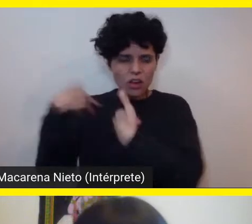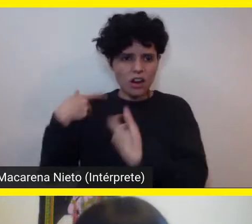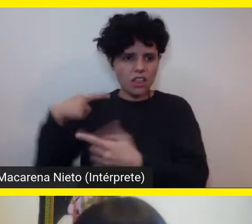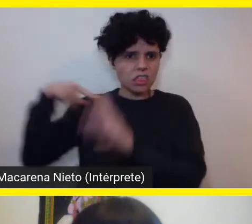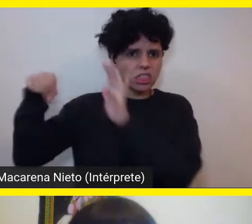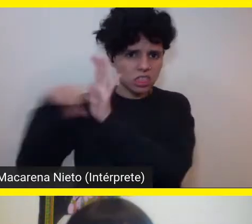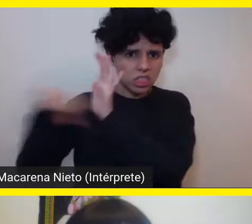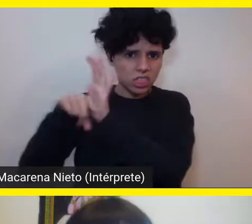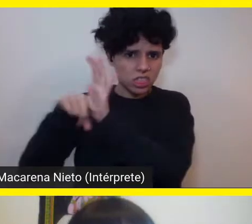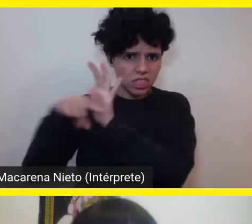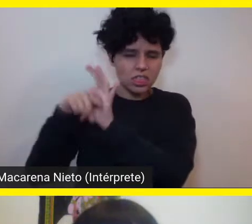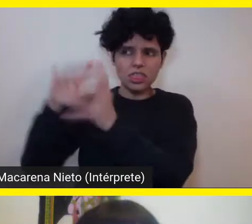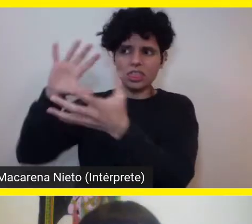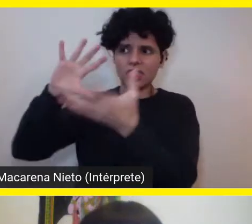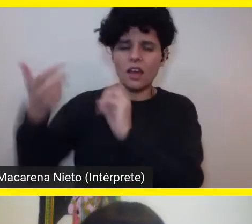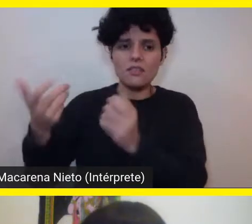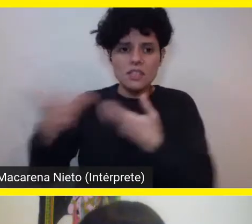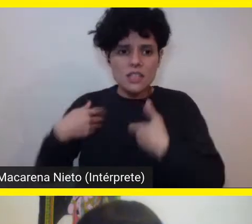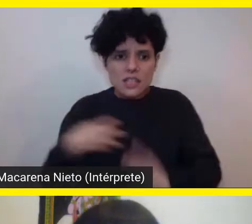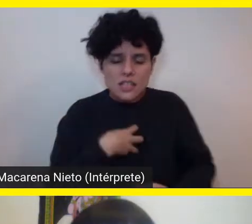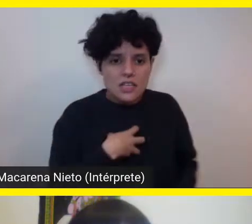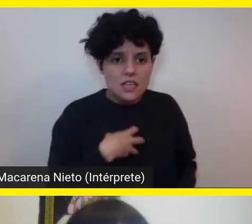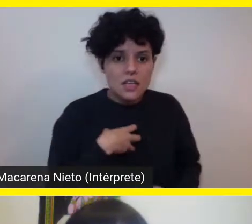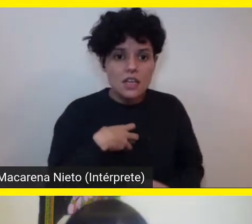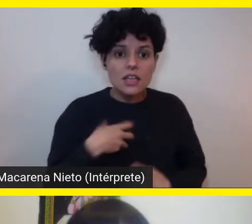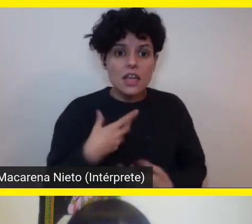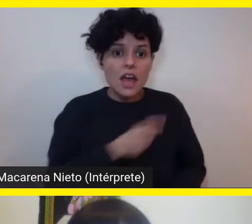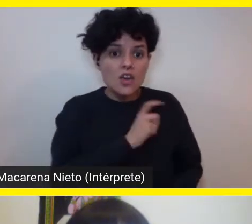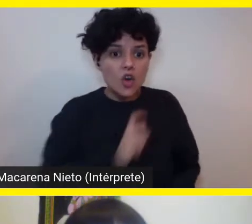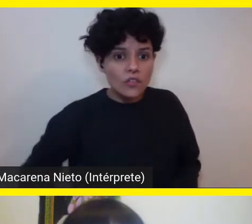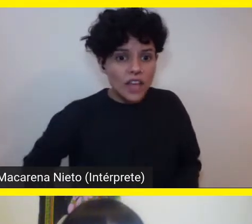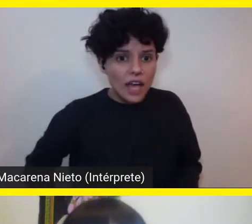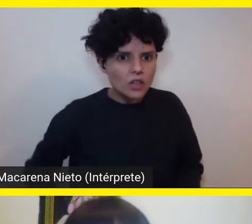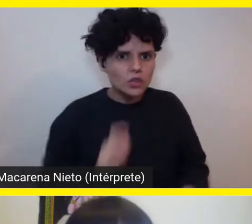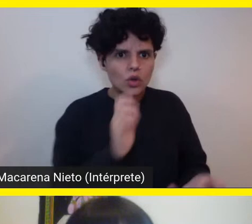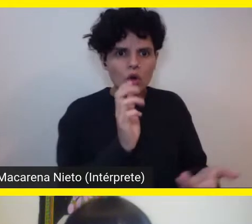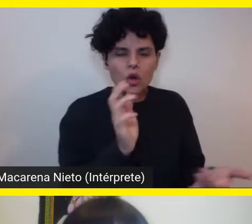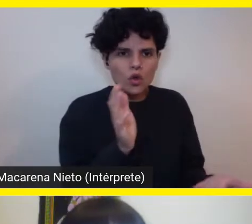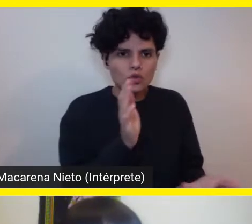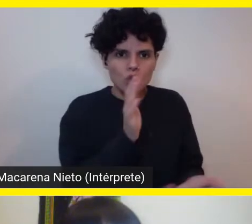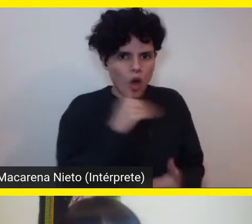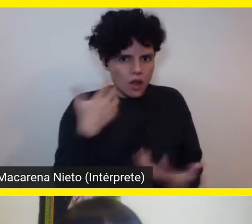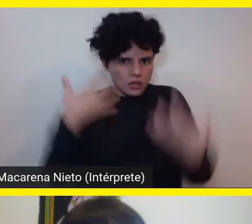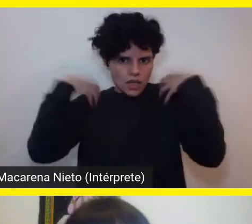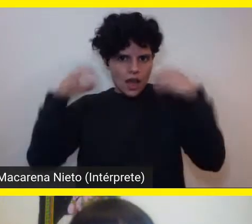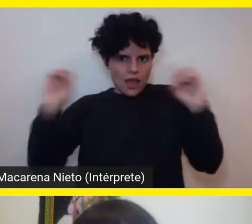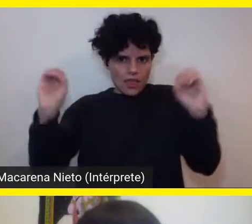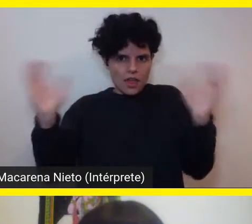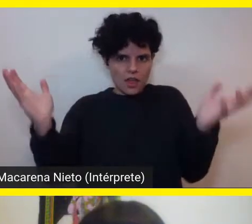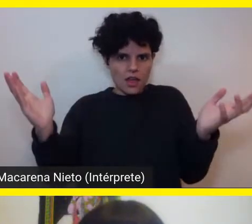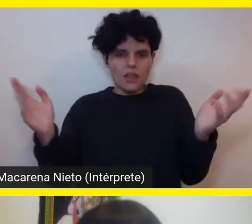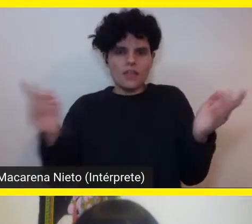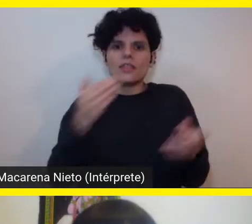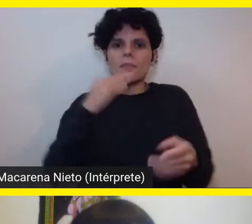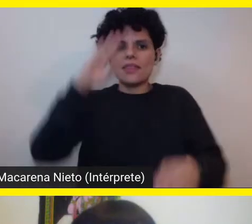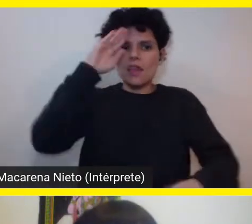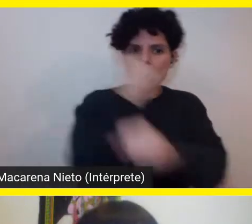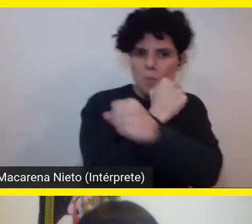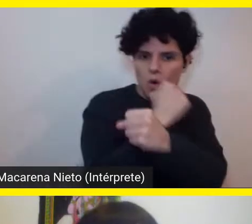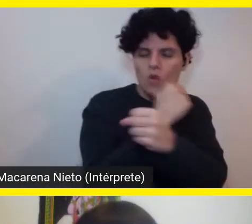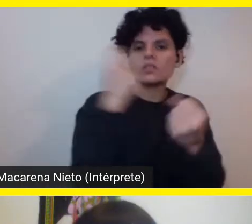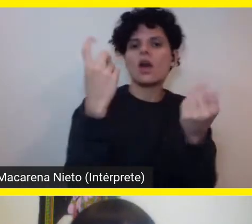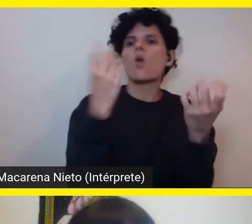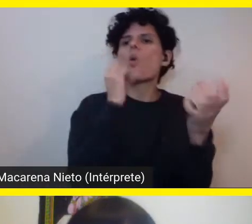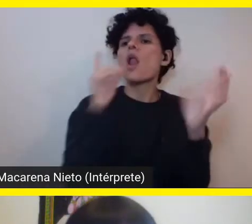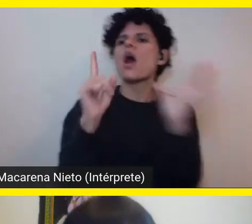Y el Estado, el gobierno, no se ha hecho cargo de las víctimas de abuso policial o de represión. Las instituciones, los ministerios